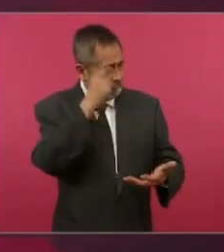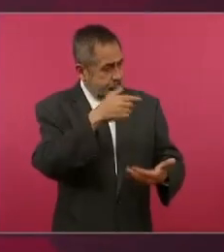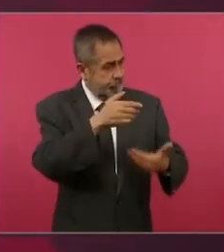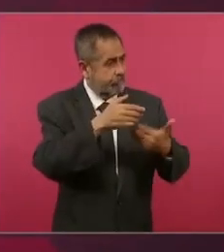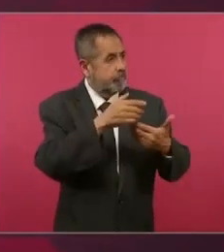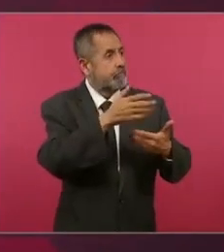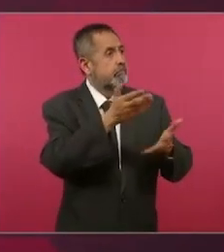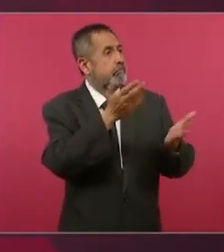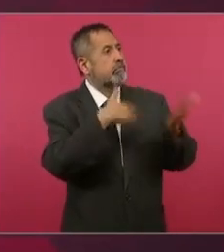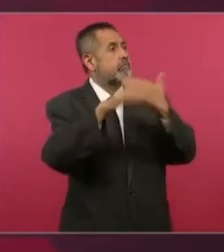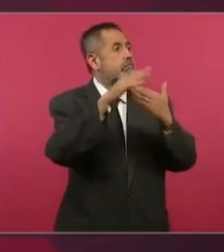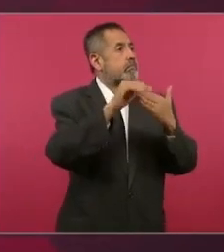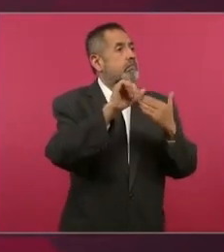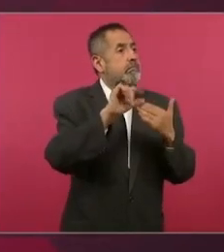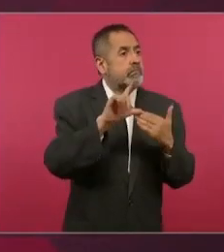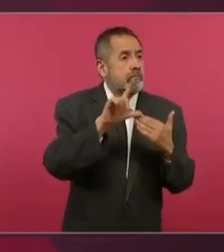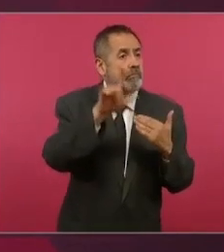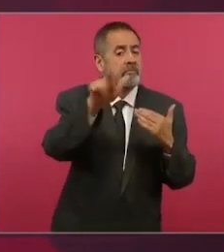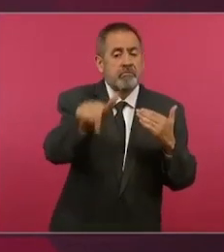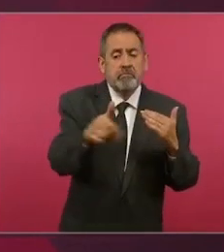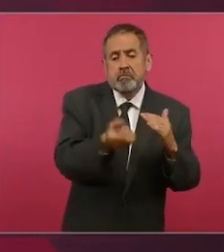gotee abajo.